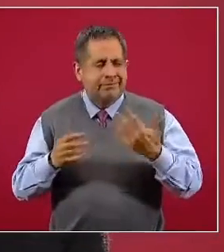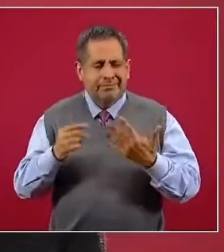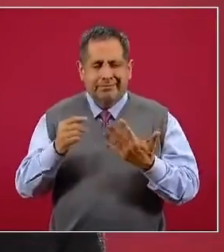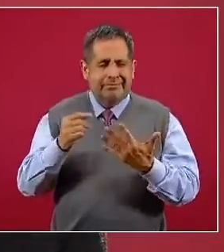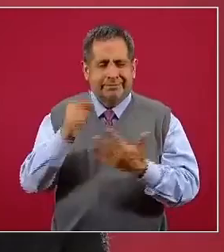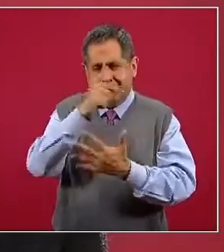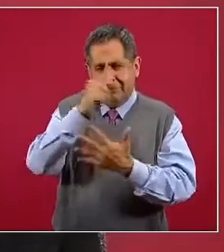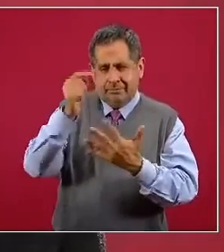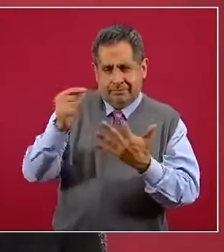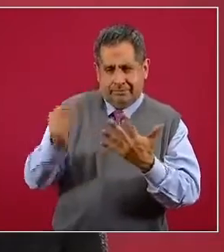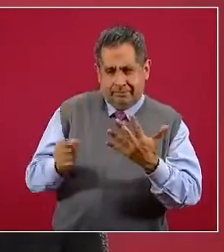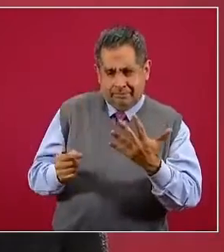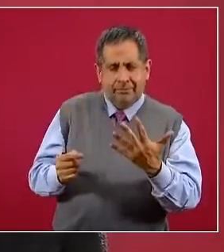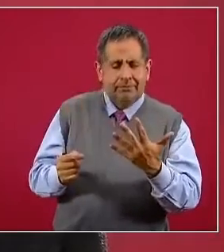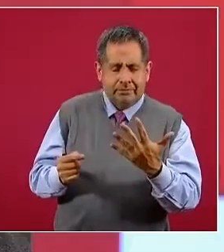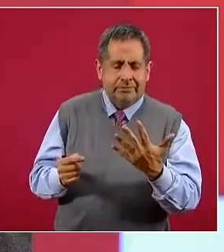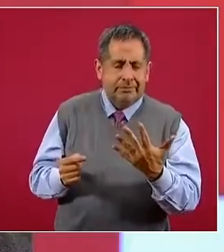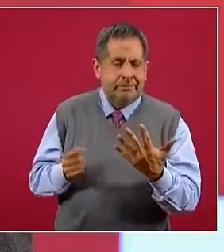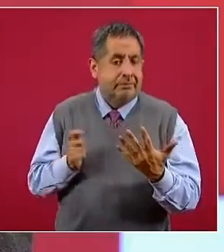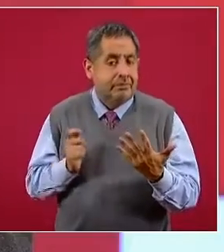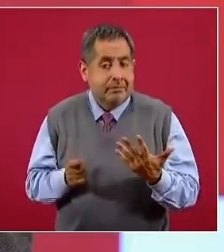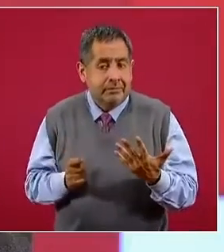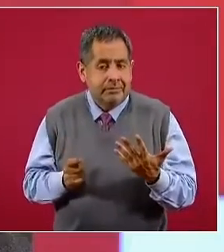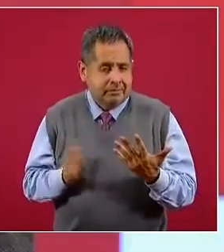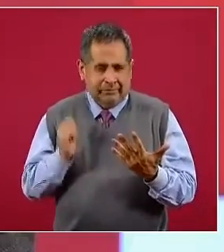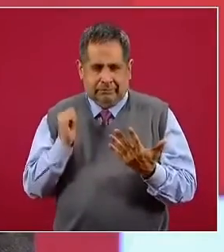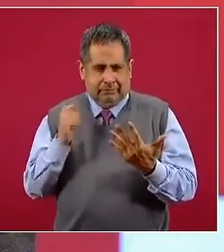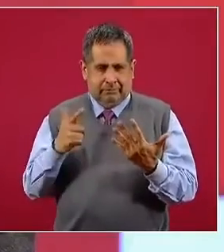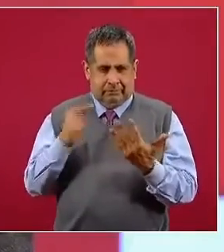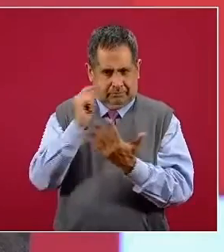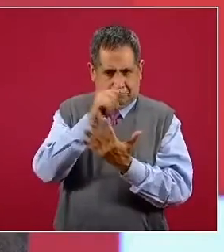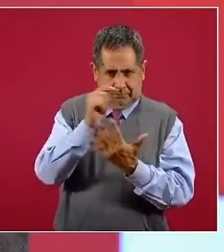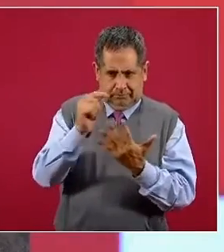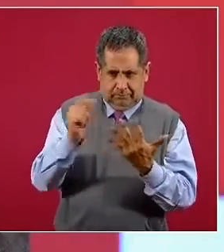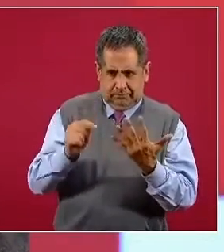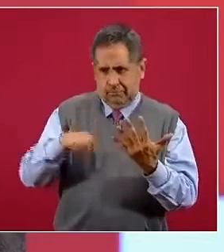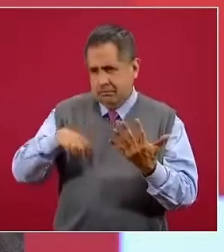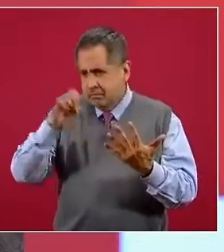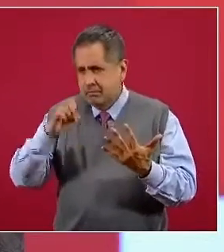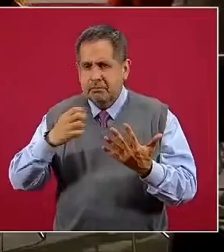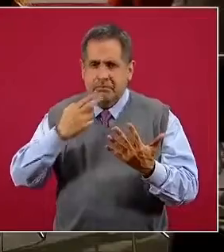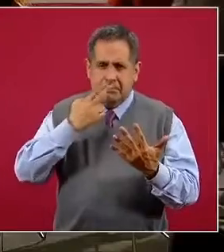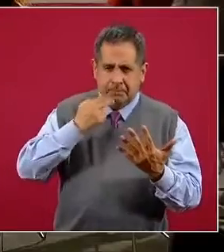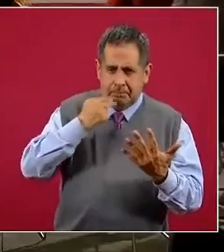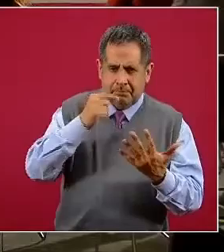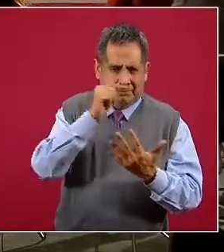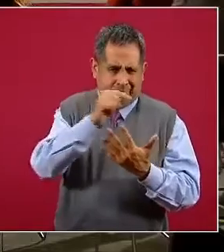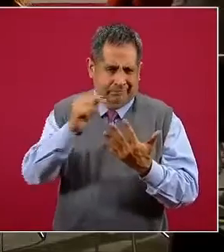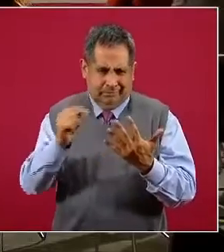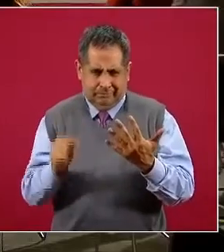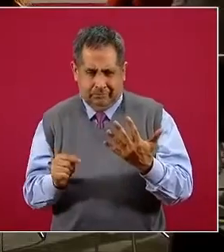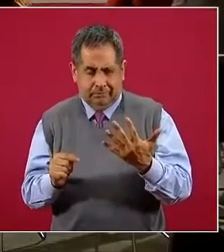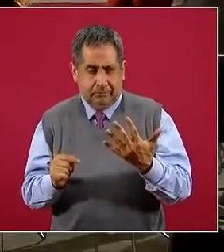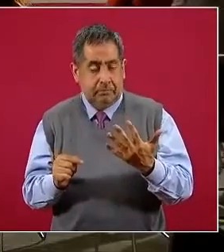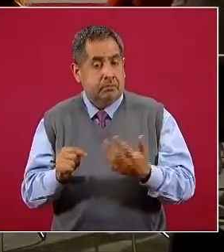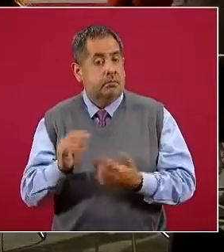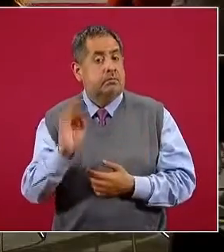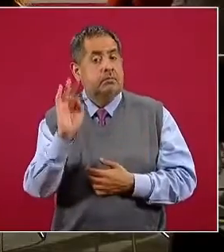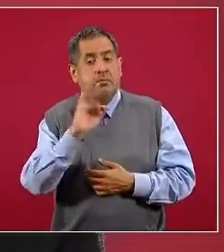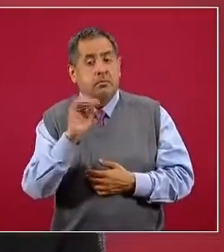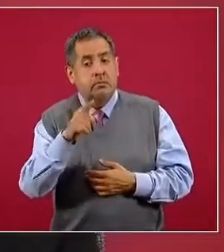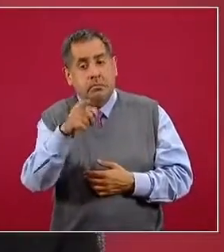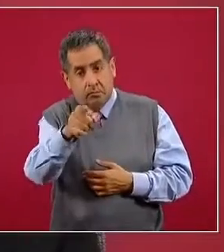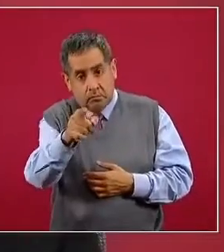otras razones de inmunosupresión, cualquiera de estas condiciones, la edad o las enfermedades, si usted llegara a presentar,